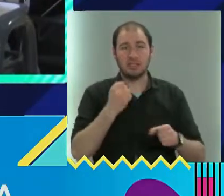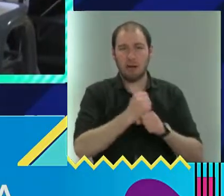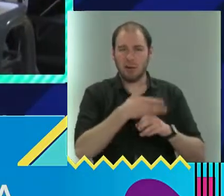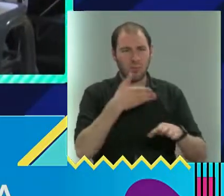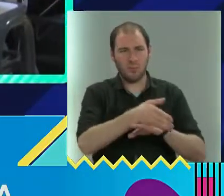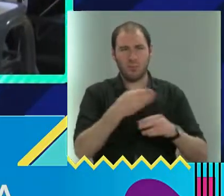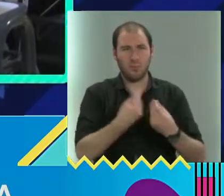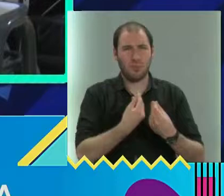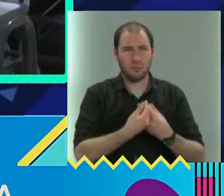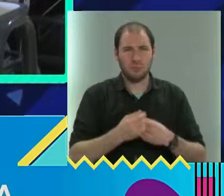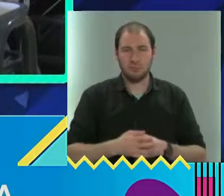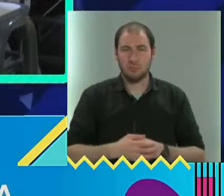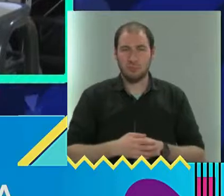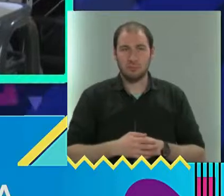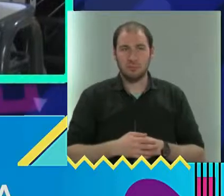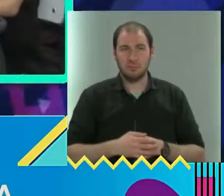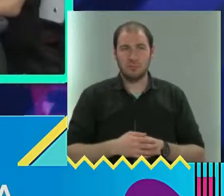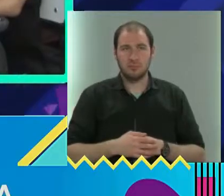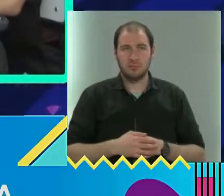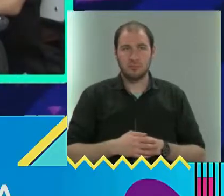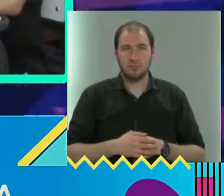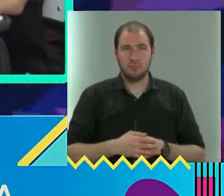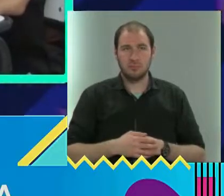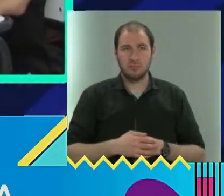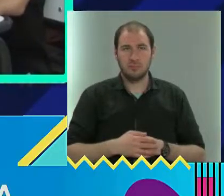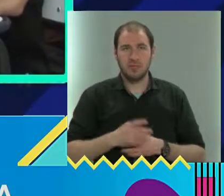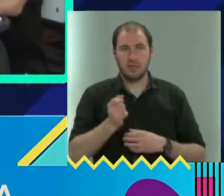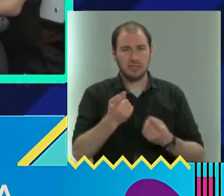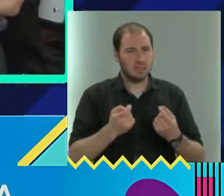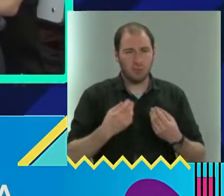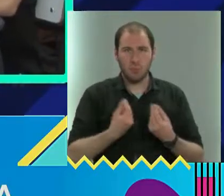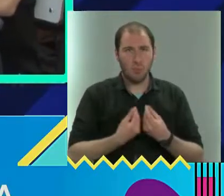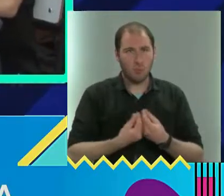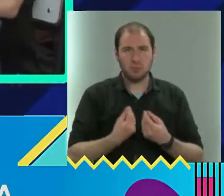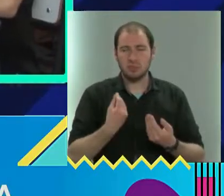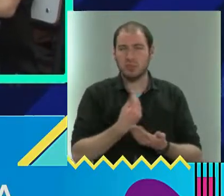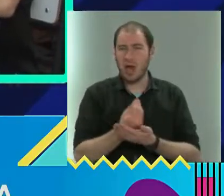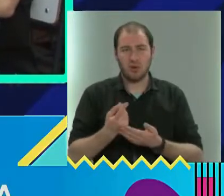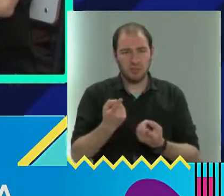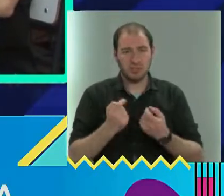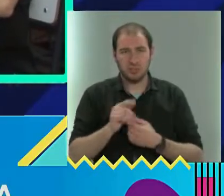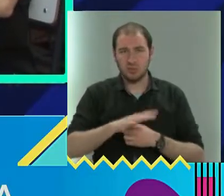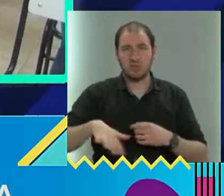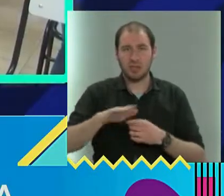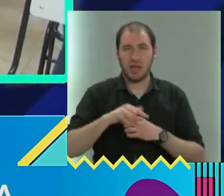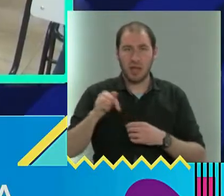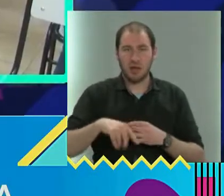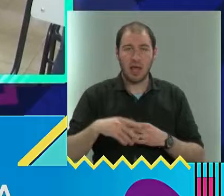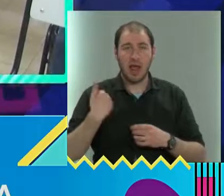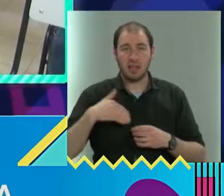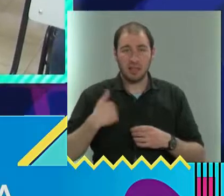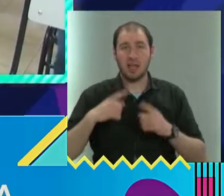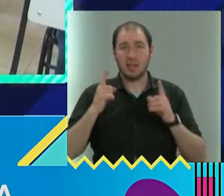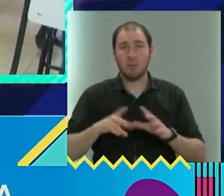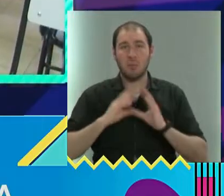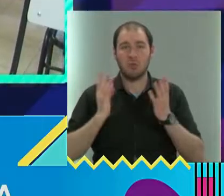laboral y que tiene mucha necesidad en la sociedad que vive, no solamente en la Argentina, sino